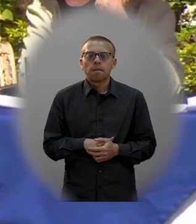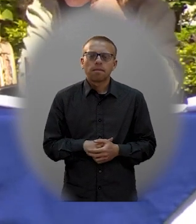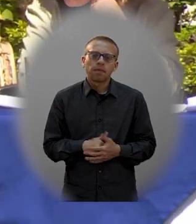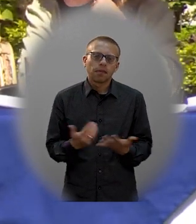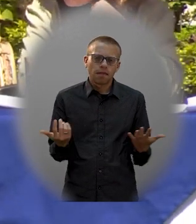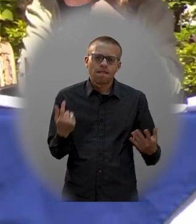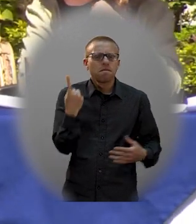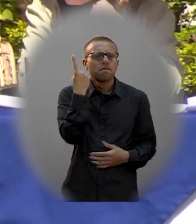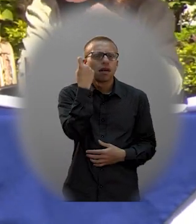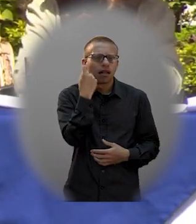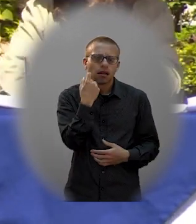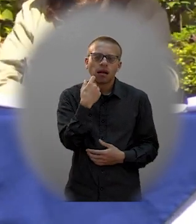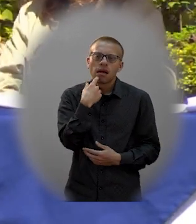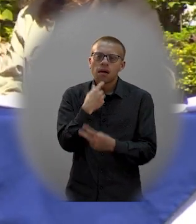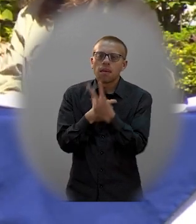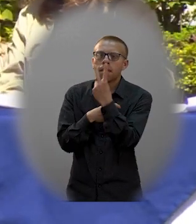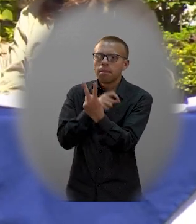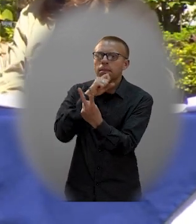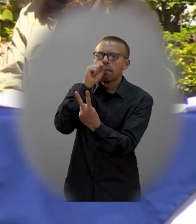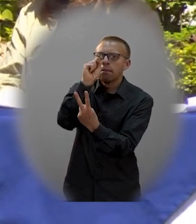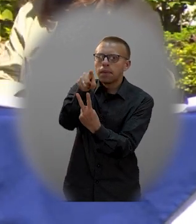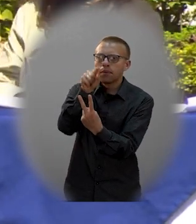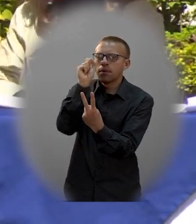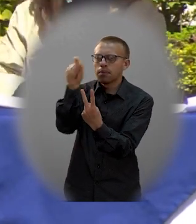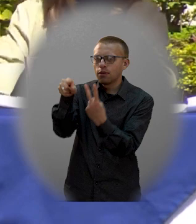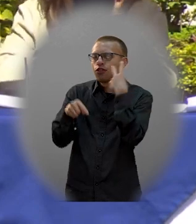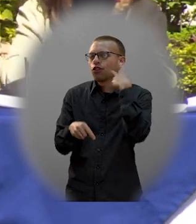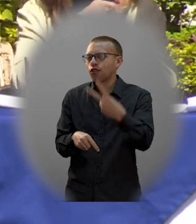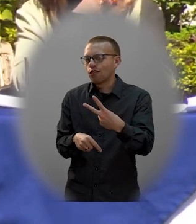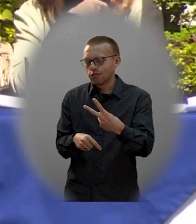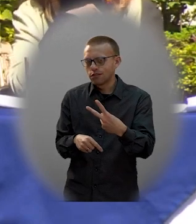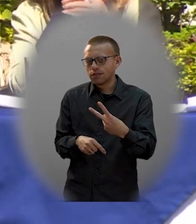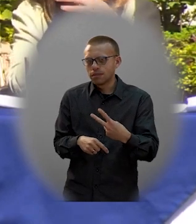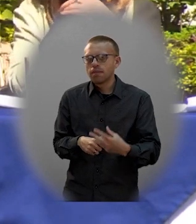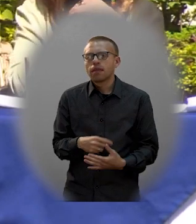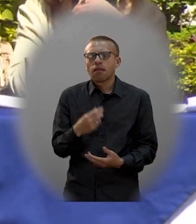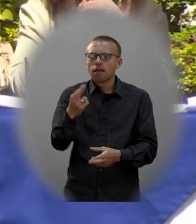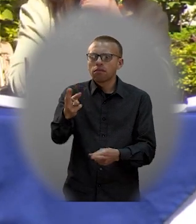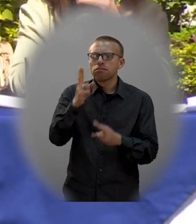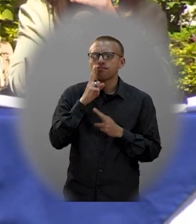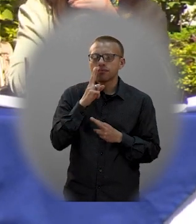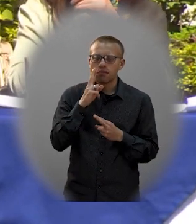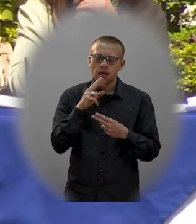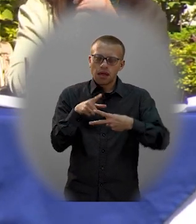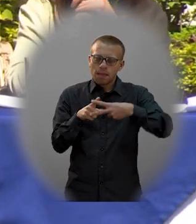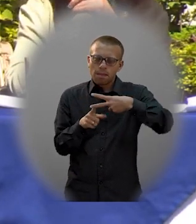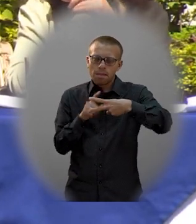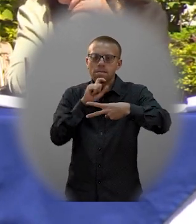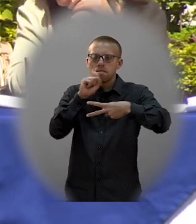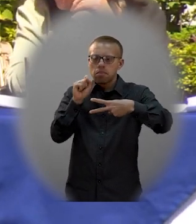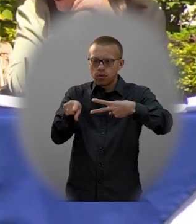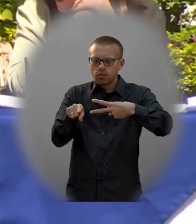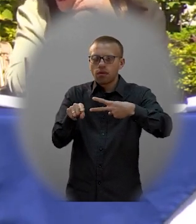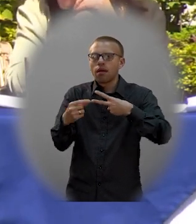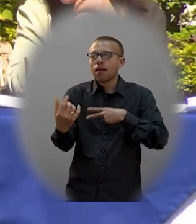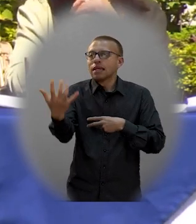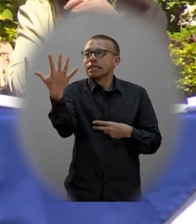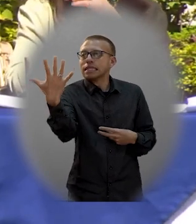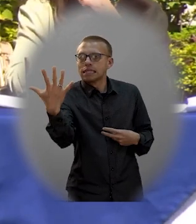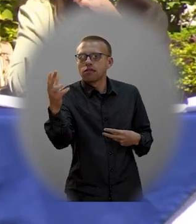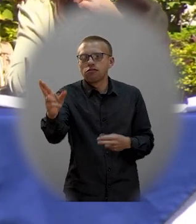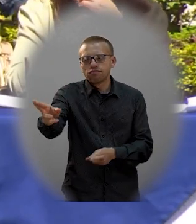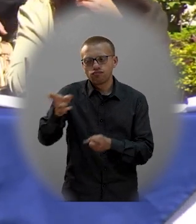les quería efectivamente convocarles a que la respondamos. Son las mismas dos preguntas para todas, que